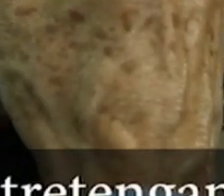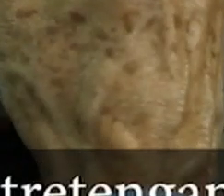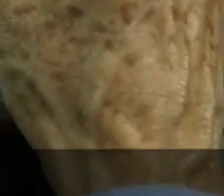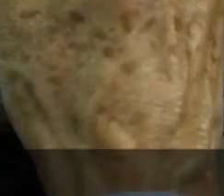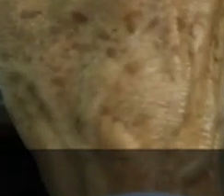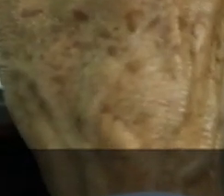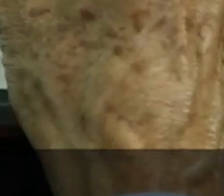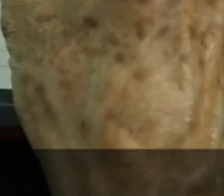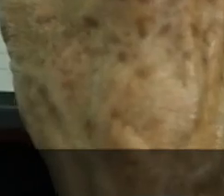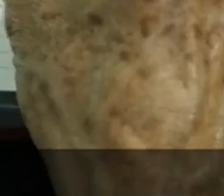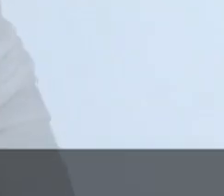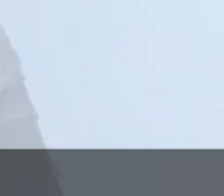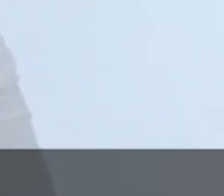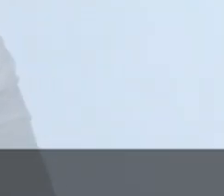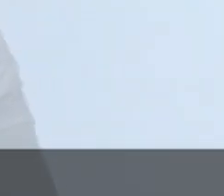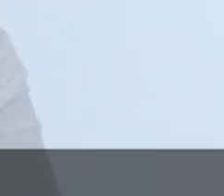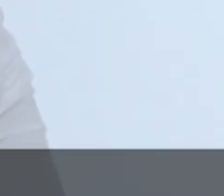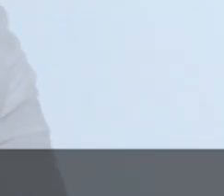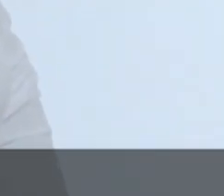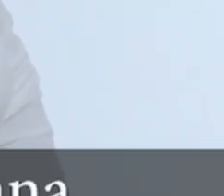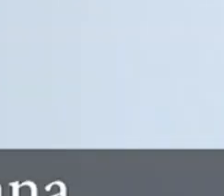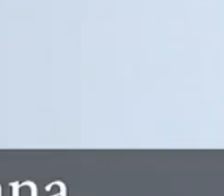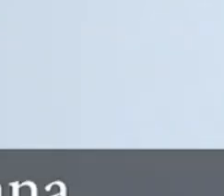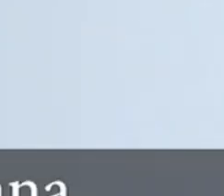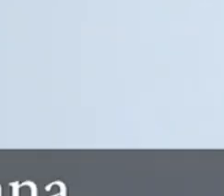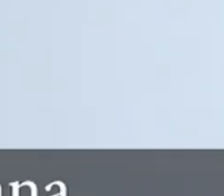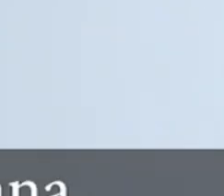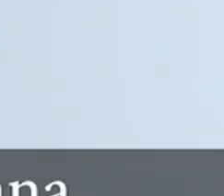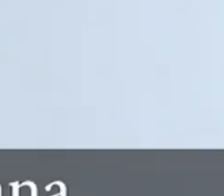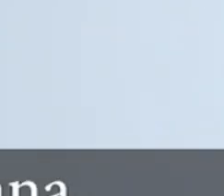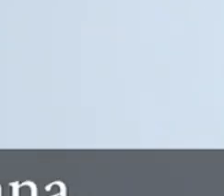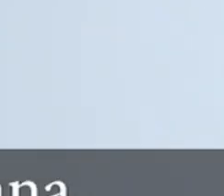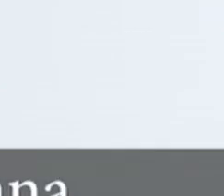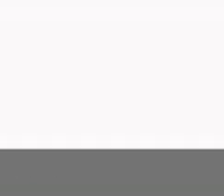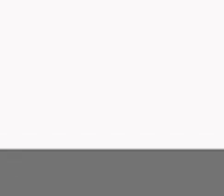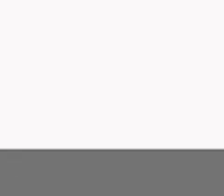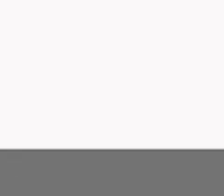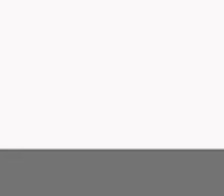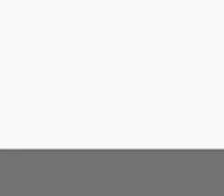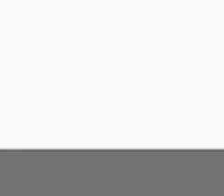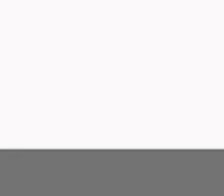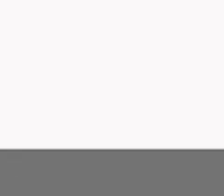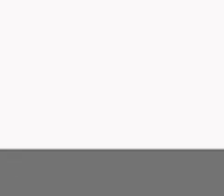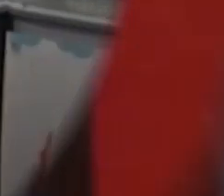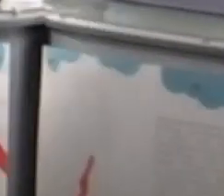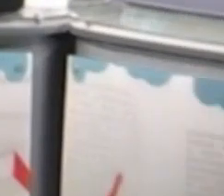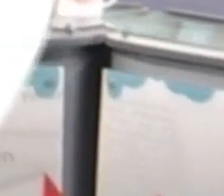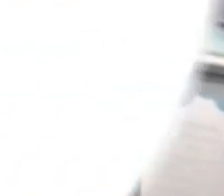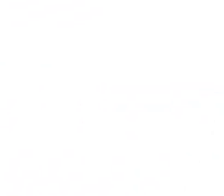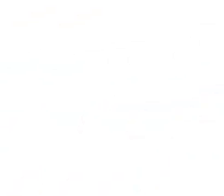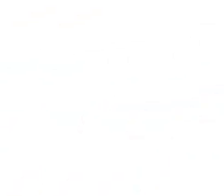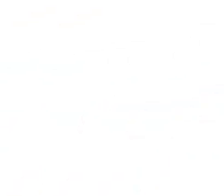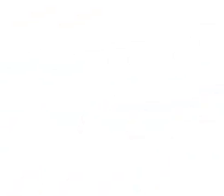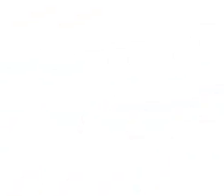entretengan. Nos distanciamos hoy para poder abrazarnos mañana. Programa Ciudadano de Oro.